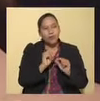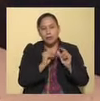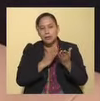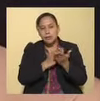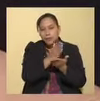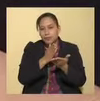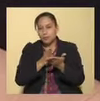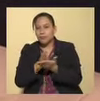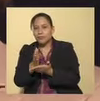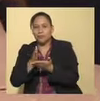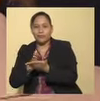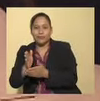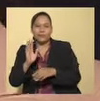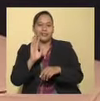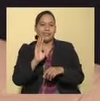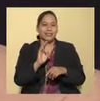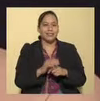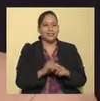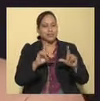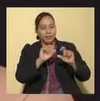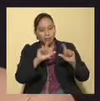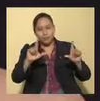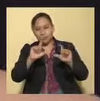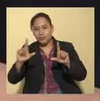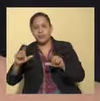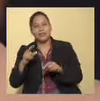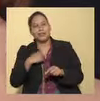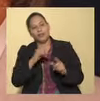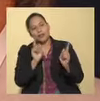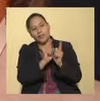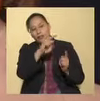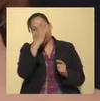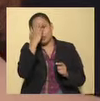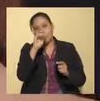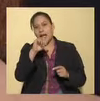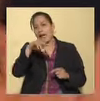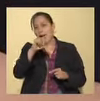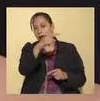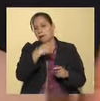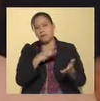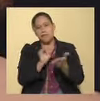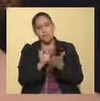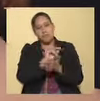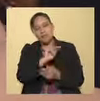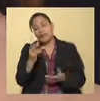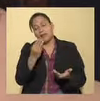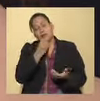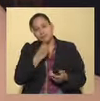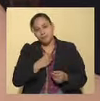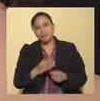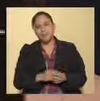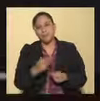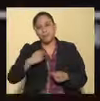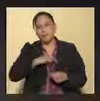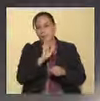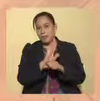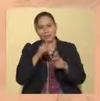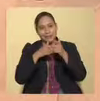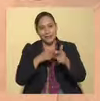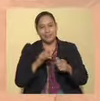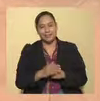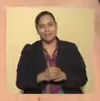entre escena y todo fue pretexto para conocer a Ana de la Reguera, que nunca me peló, pero pues ya seguimos haciendo la